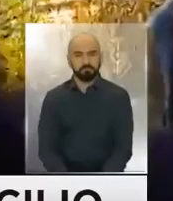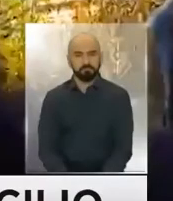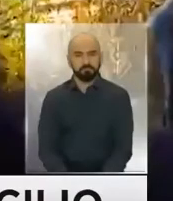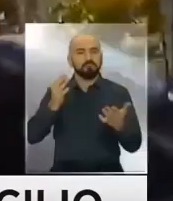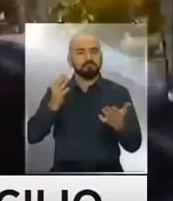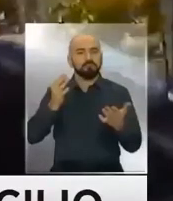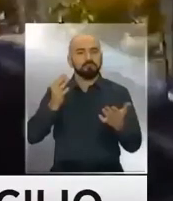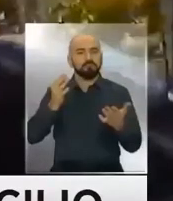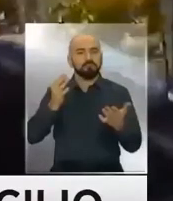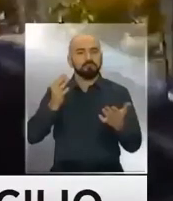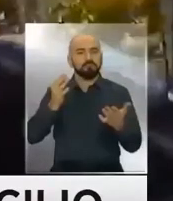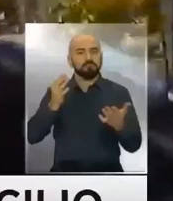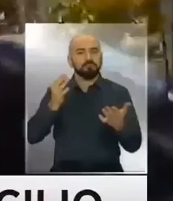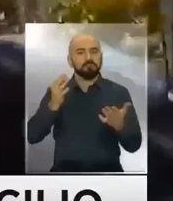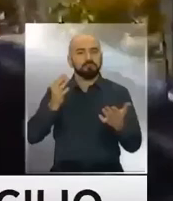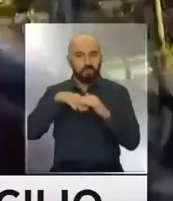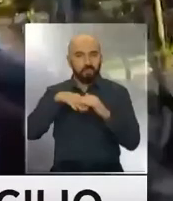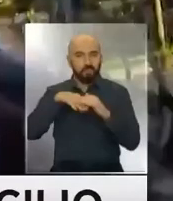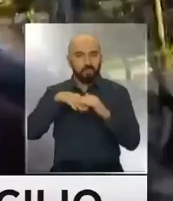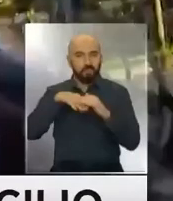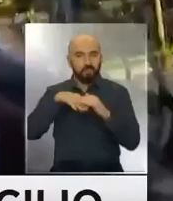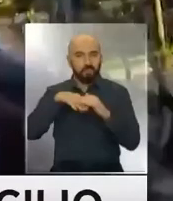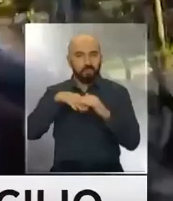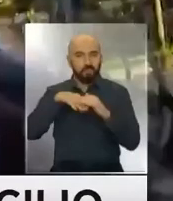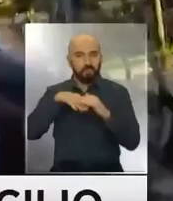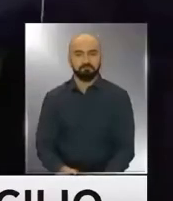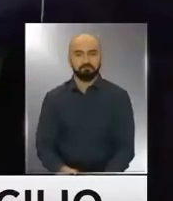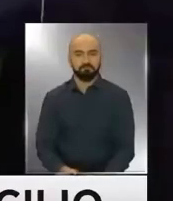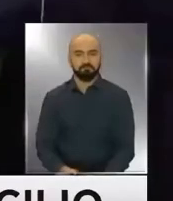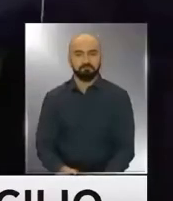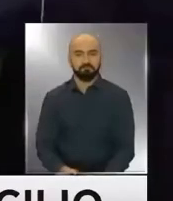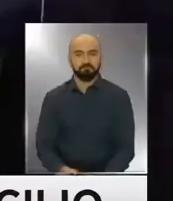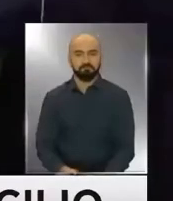Y al conversar con él, reveló tener antecedentes.